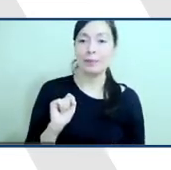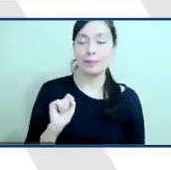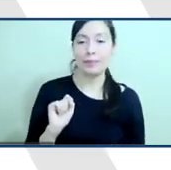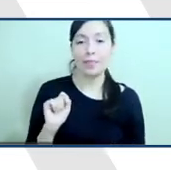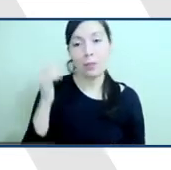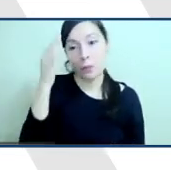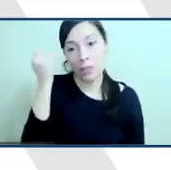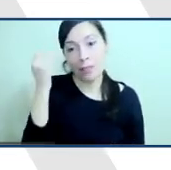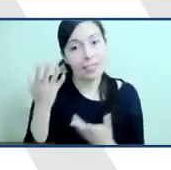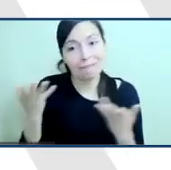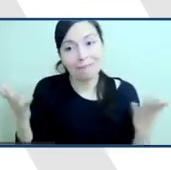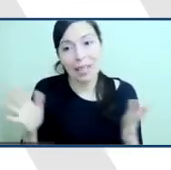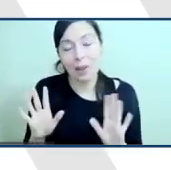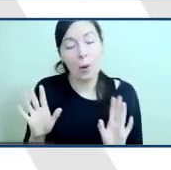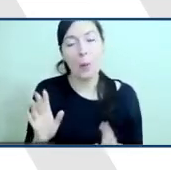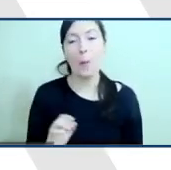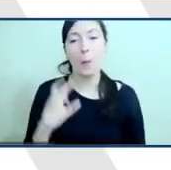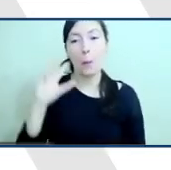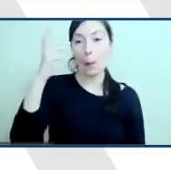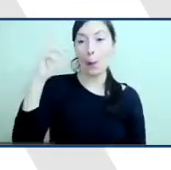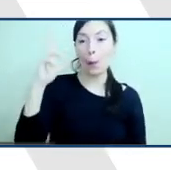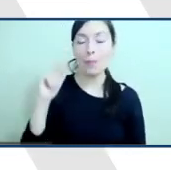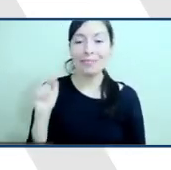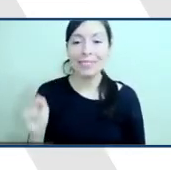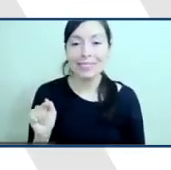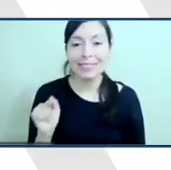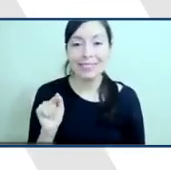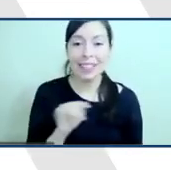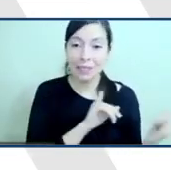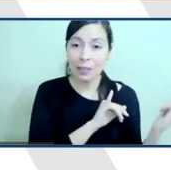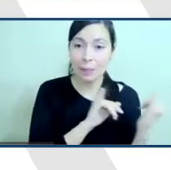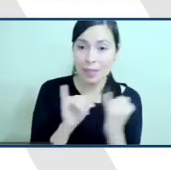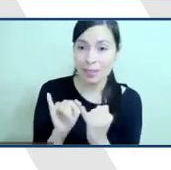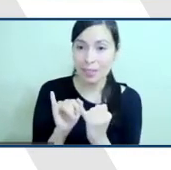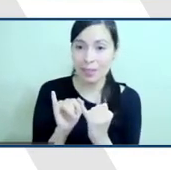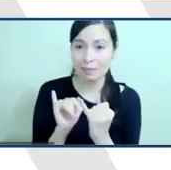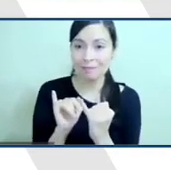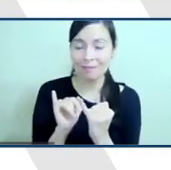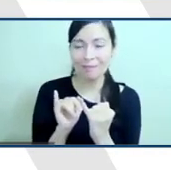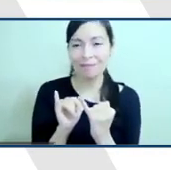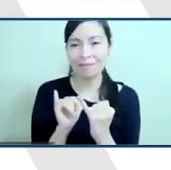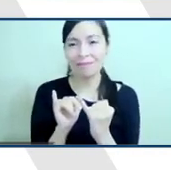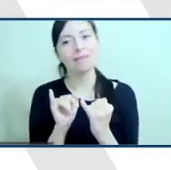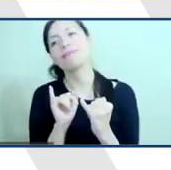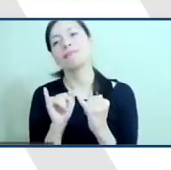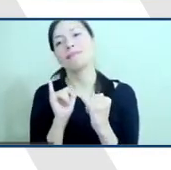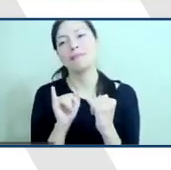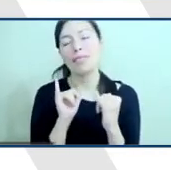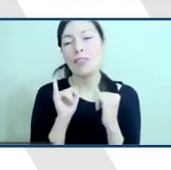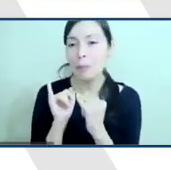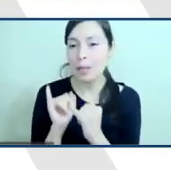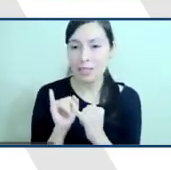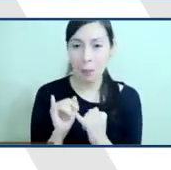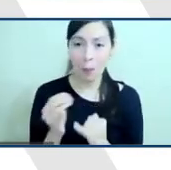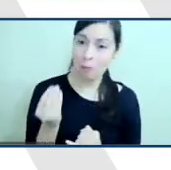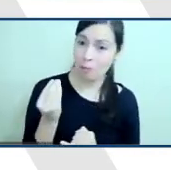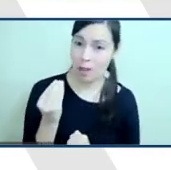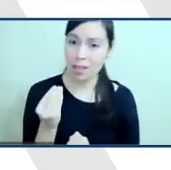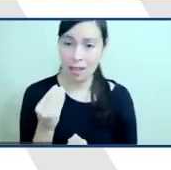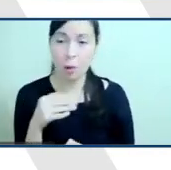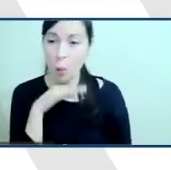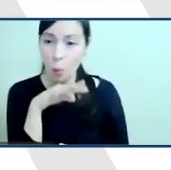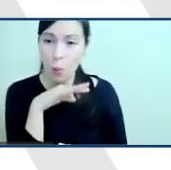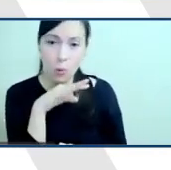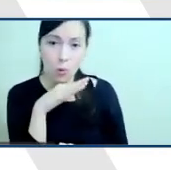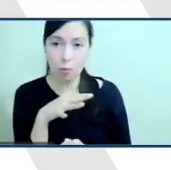buscando, no se dieron cuenta de que habían generado un dato que iba a ser tremendamente más valioso para la